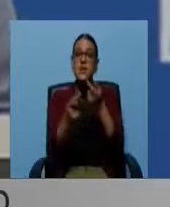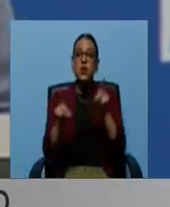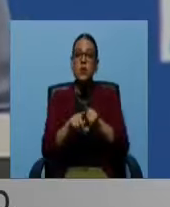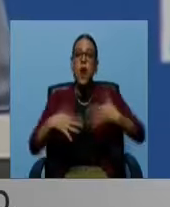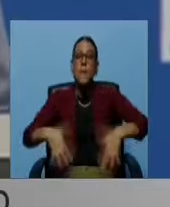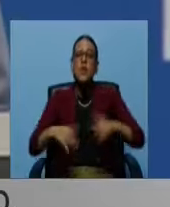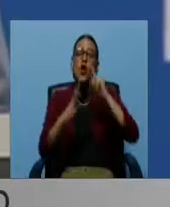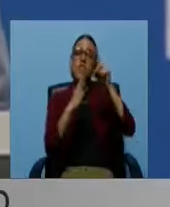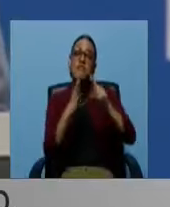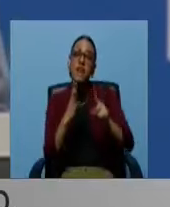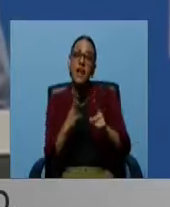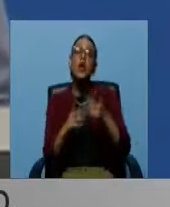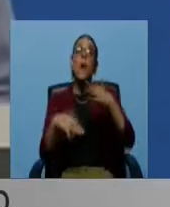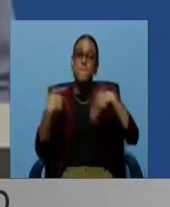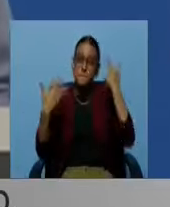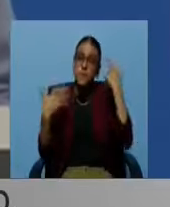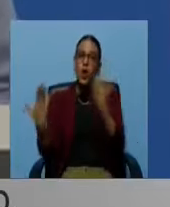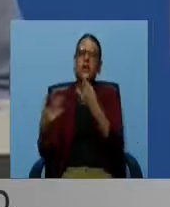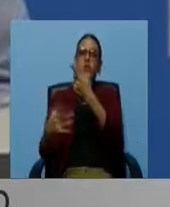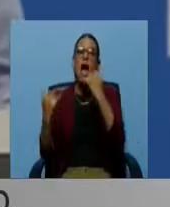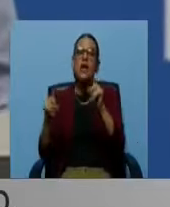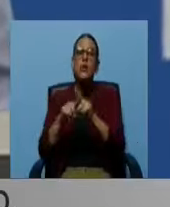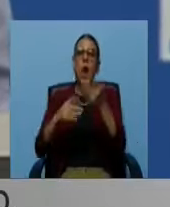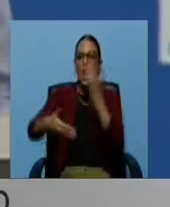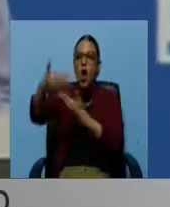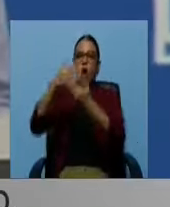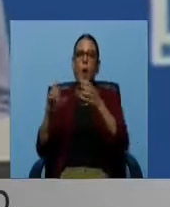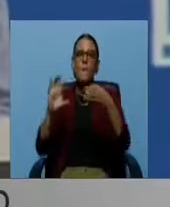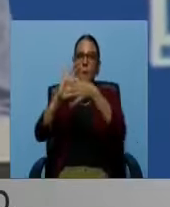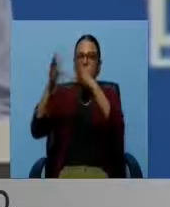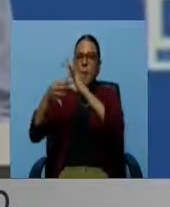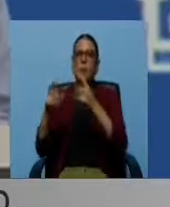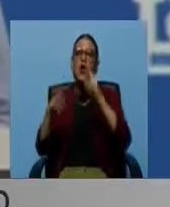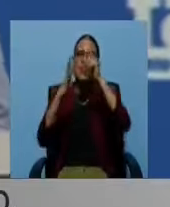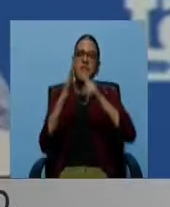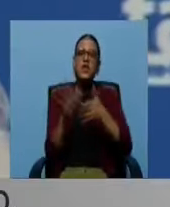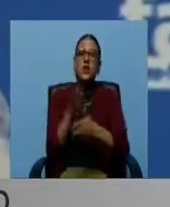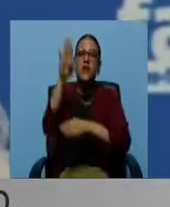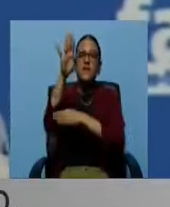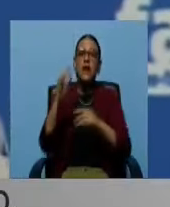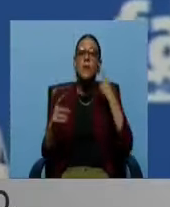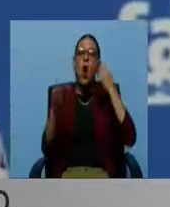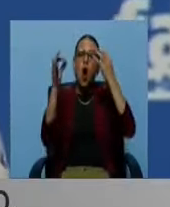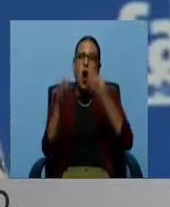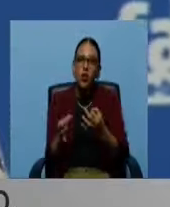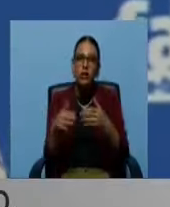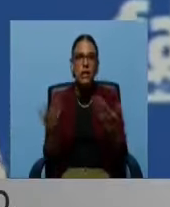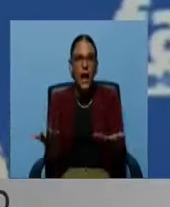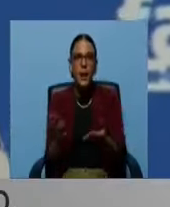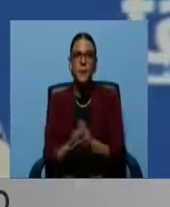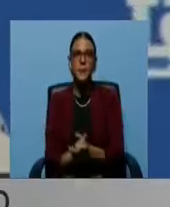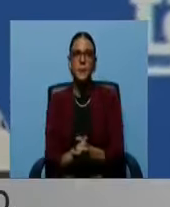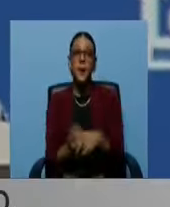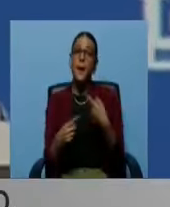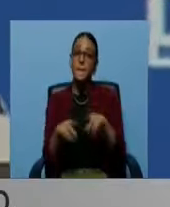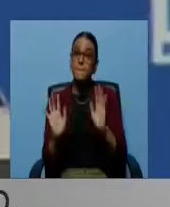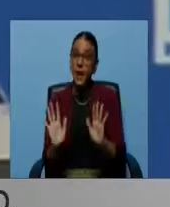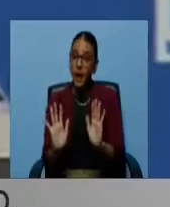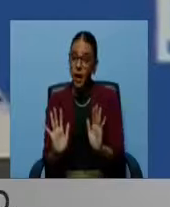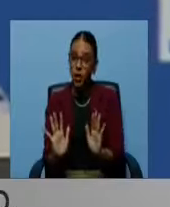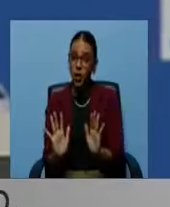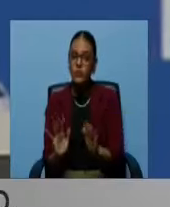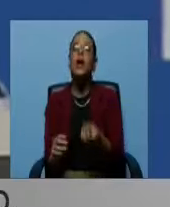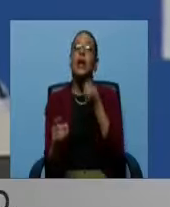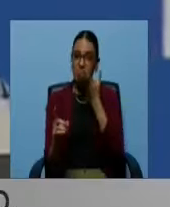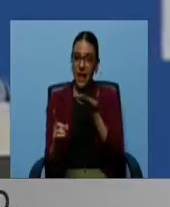tiene algunas cosas en común y algunas cosas diferentes ese fascismo con el fascismo originario. Pero está